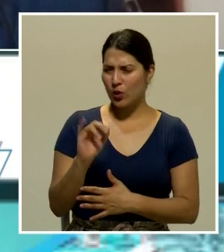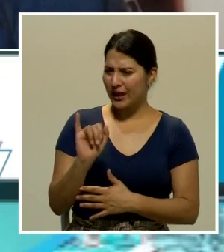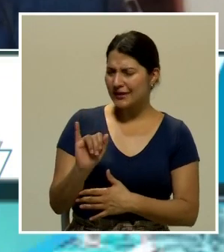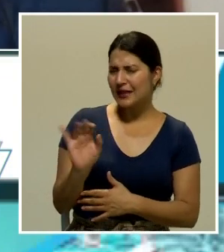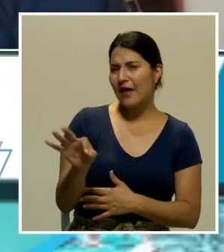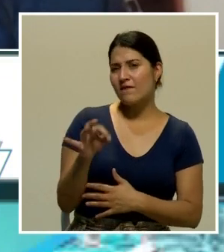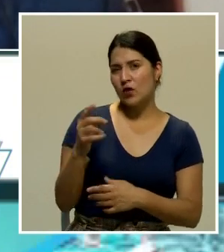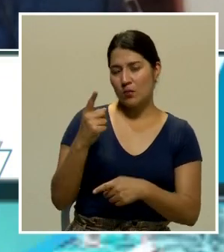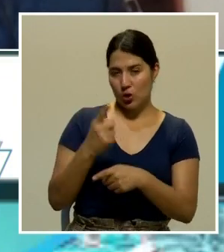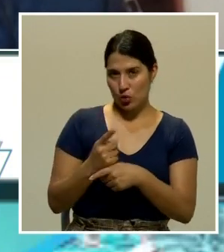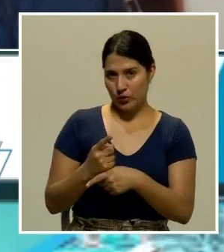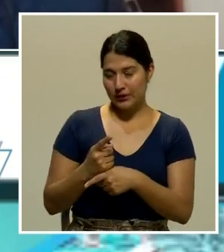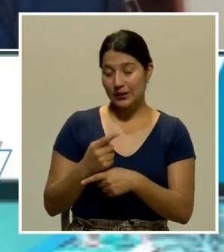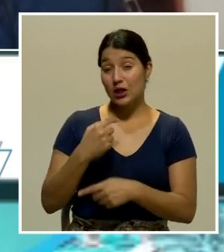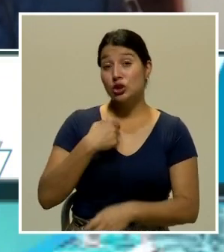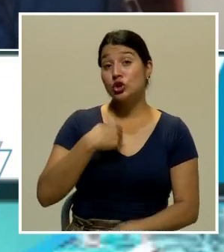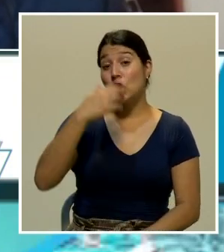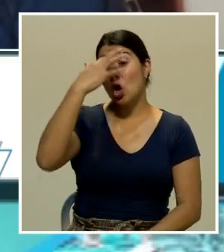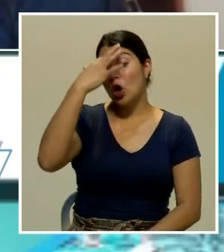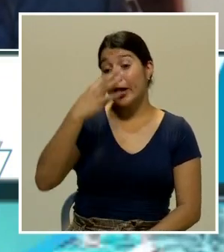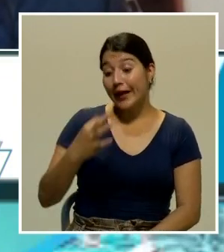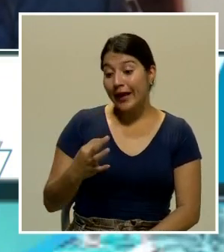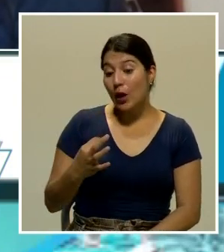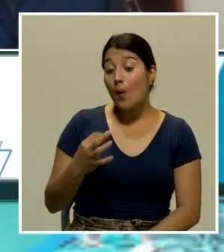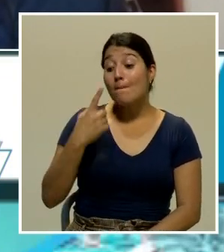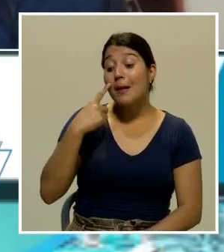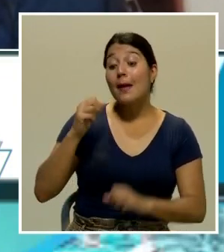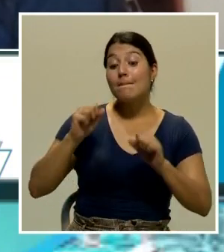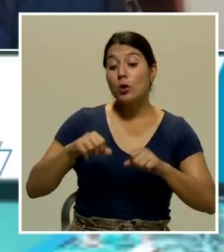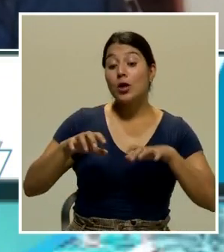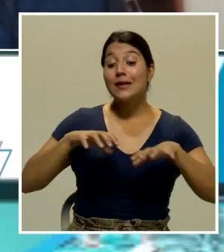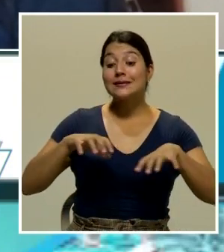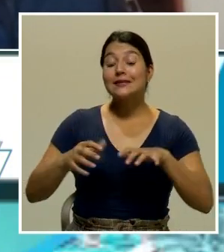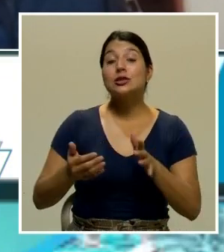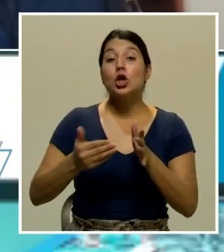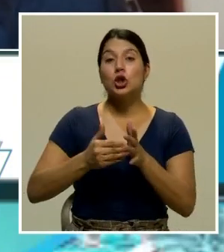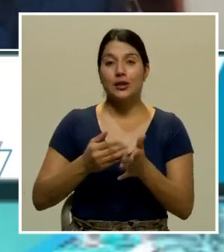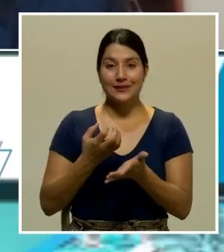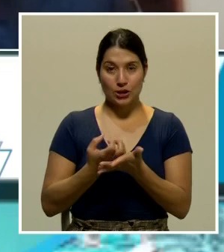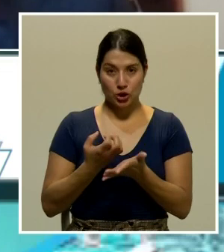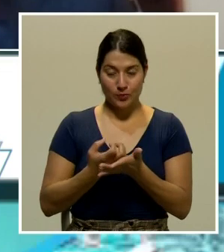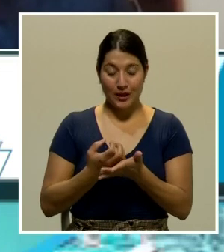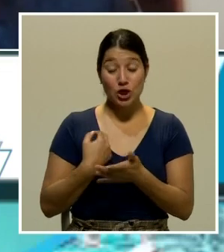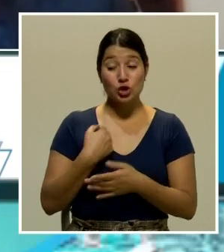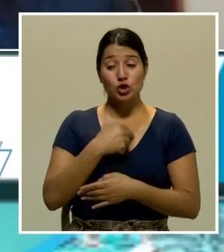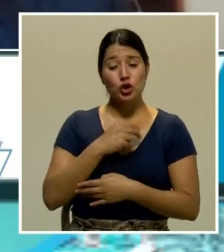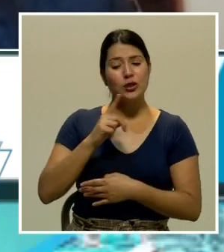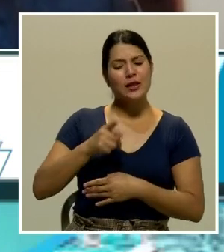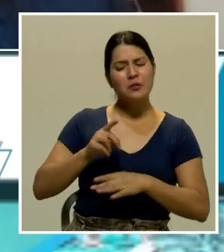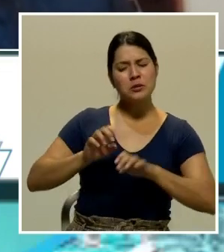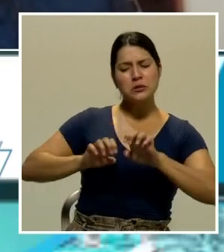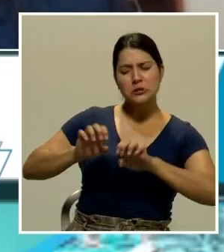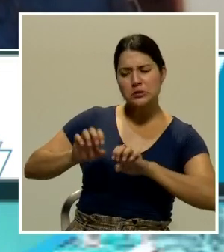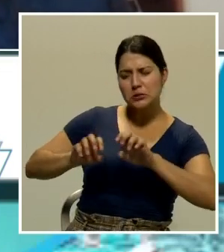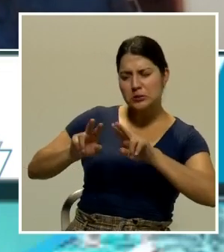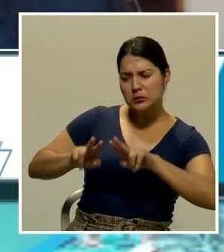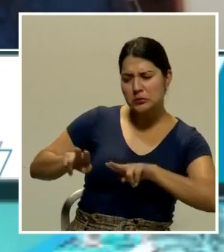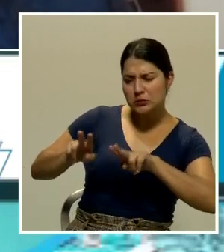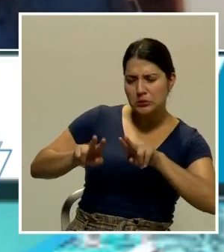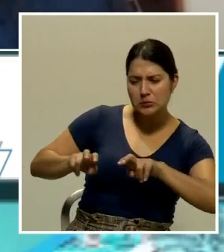ruta. Creo que en la ruta de reactivación habrá que revisar un poquito